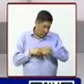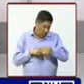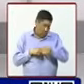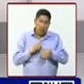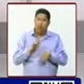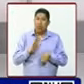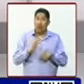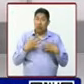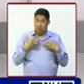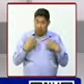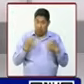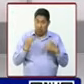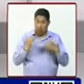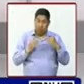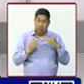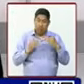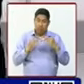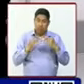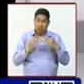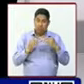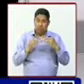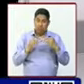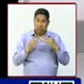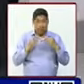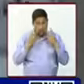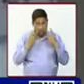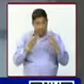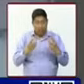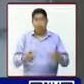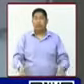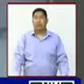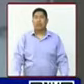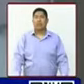de salud es estable. ¿Veamos? Veamos.